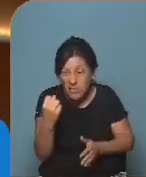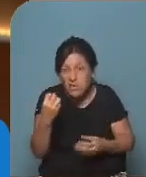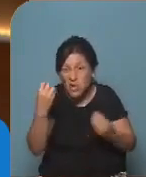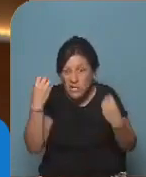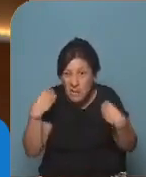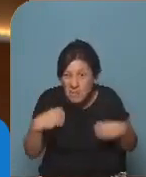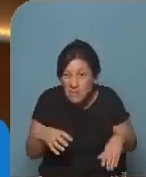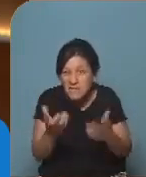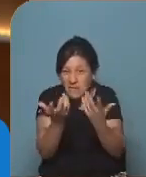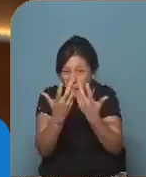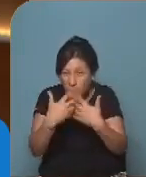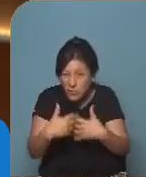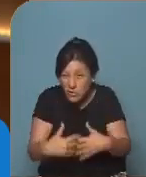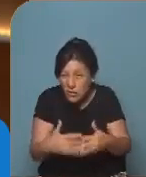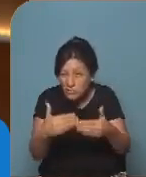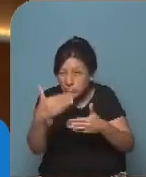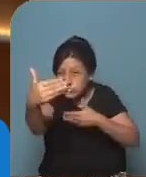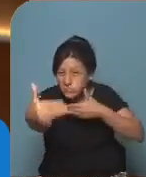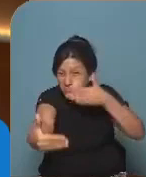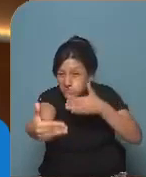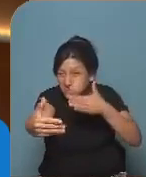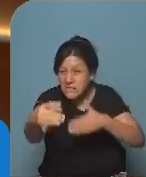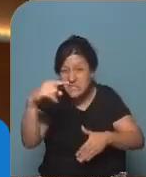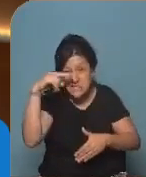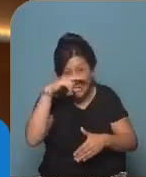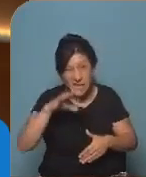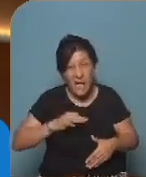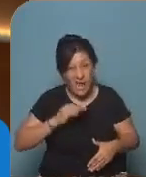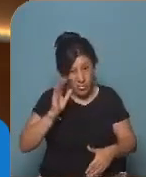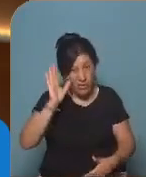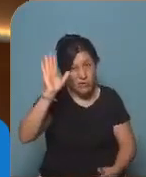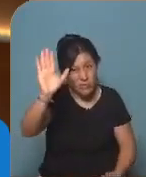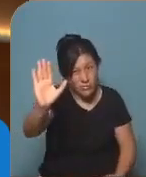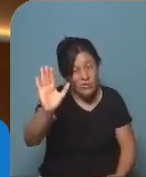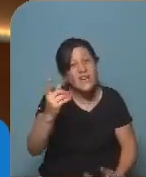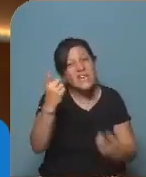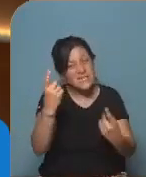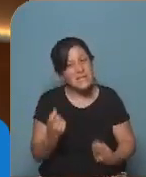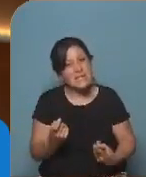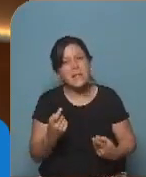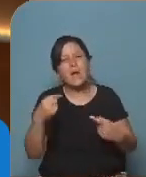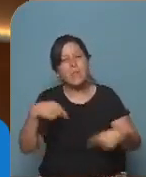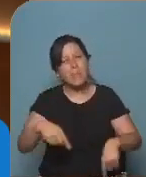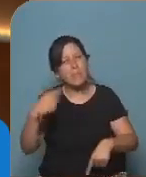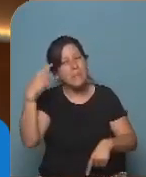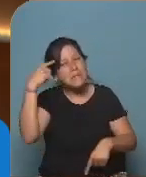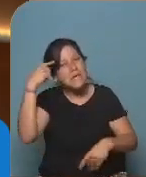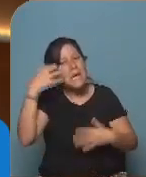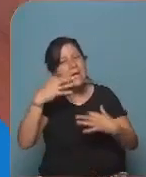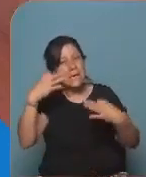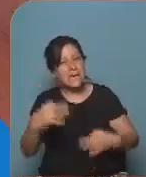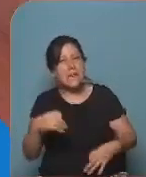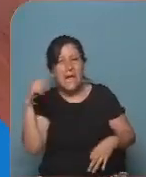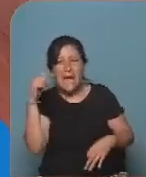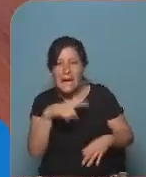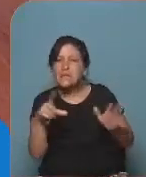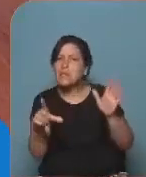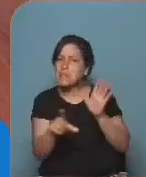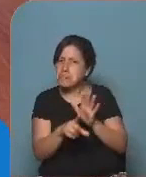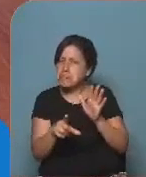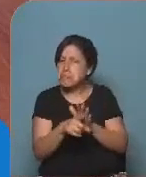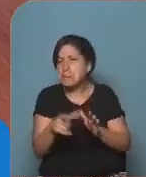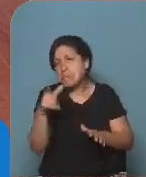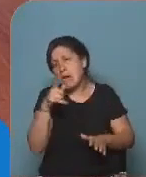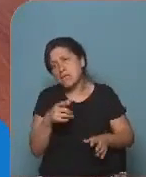país de acá a 7 años. Entonces tenemos que tener un criterio de realidad. Es un proyecto que puede sonar muy bien